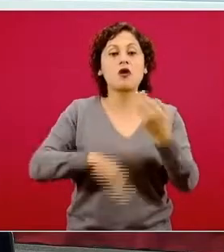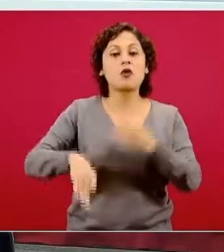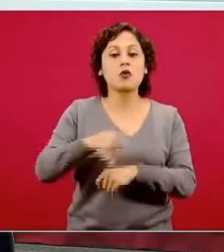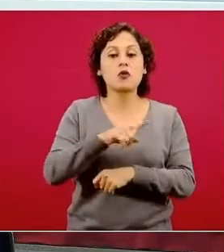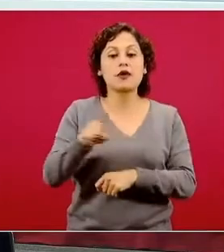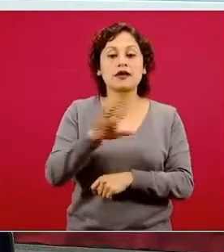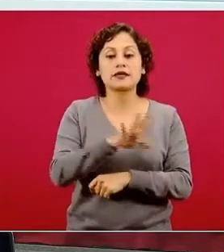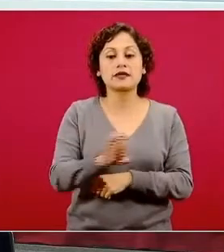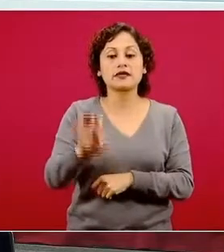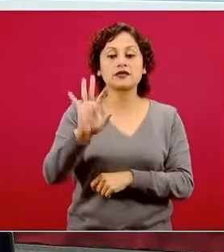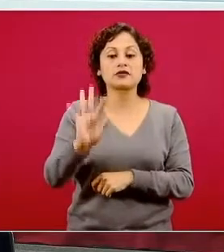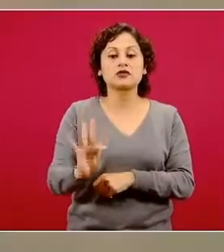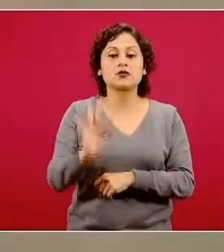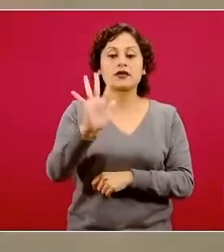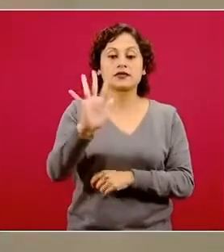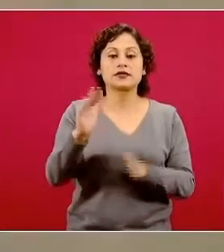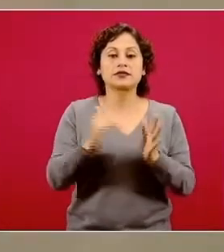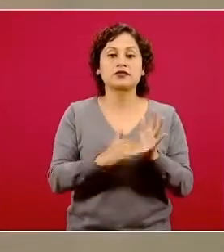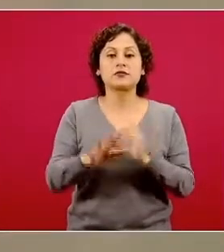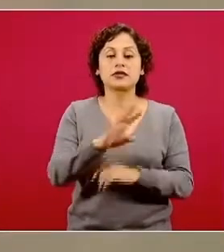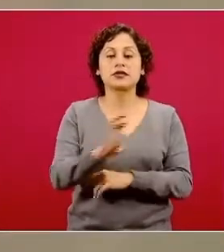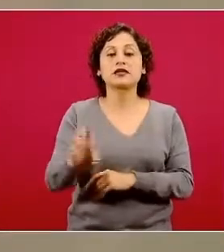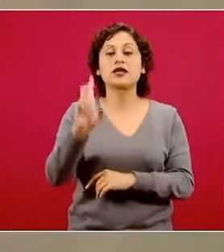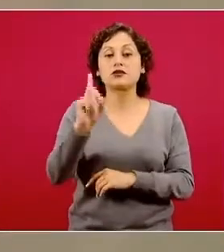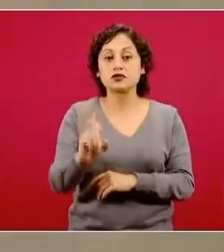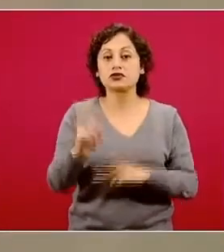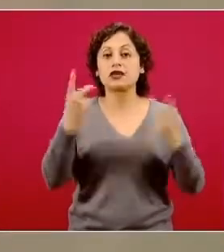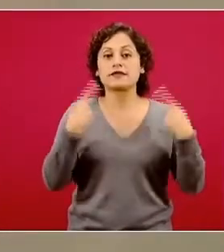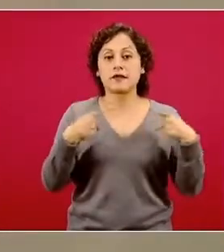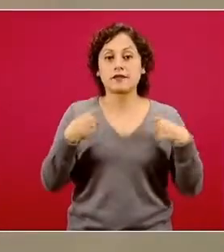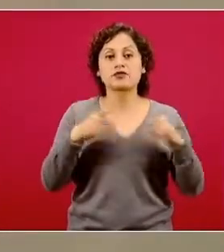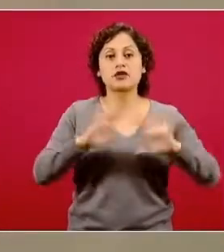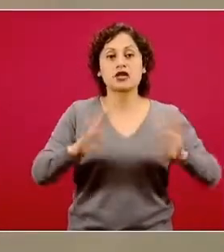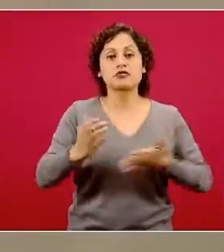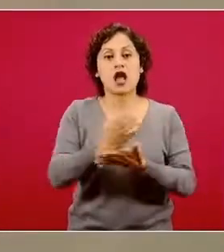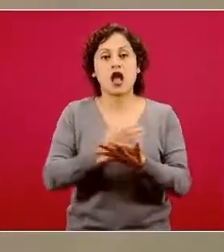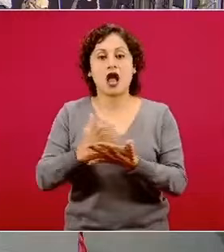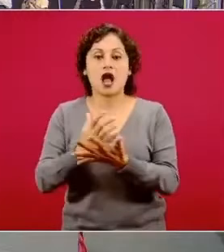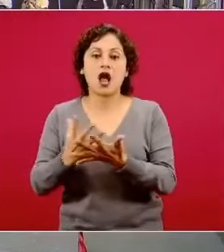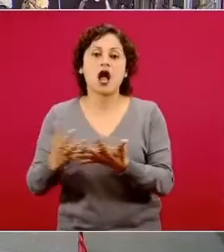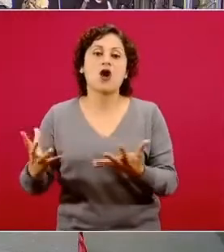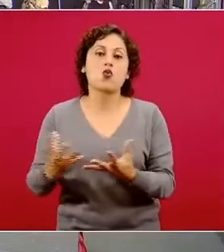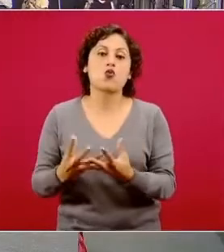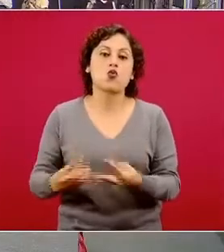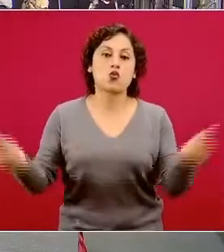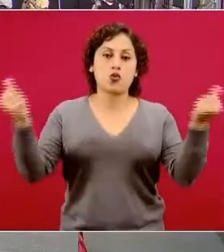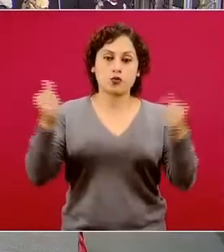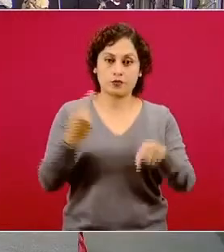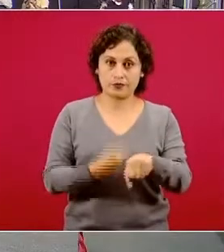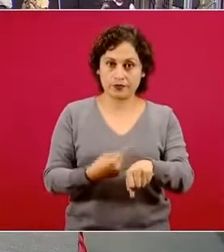de 545.530 personas recuperadas.